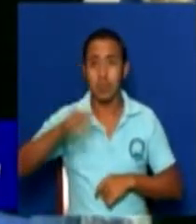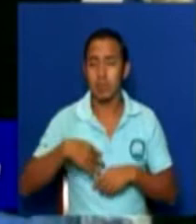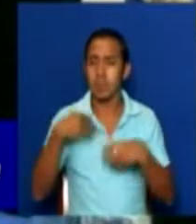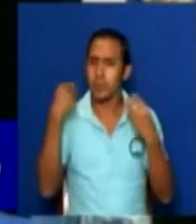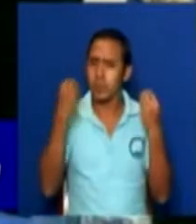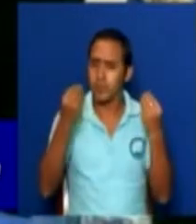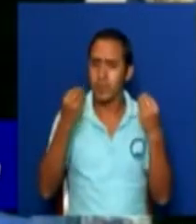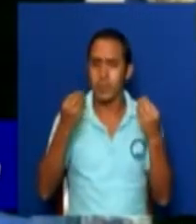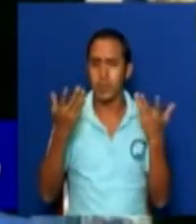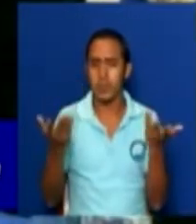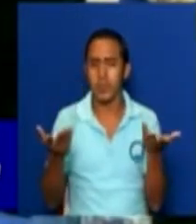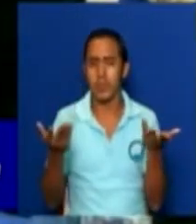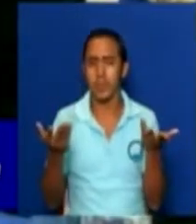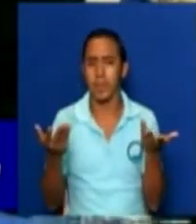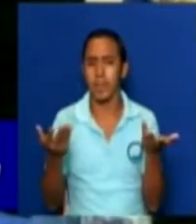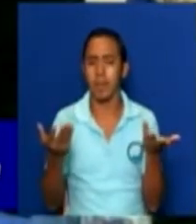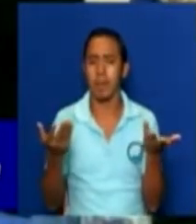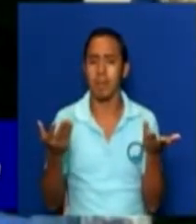muchas veces